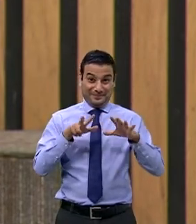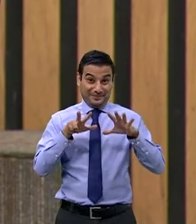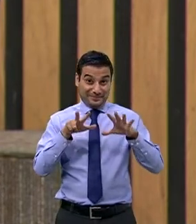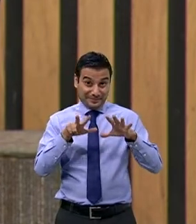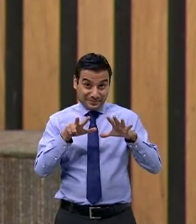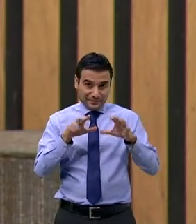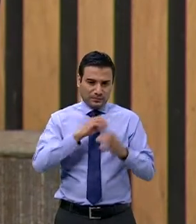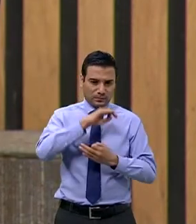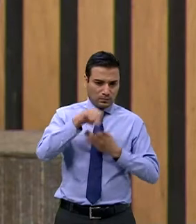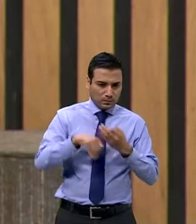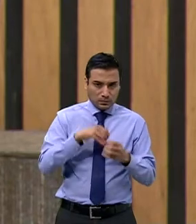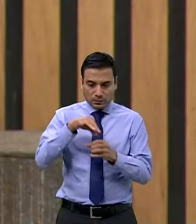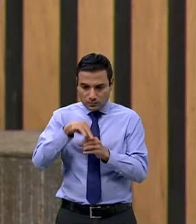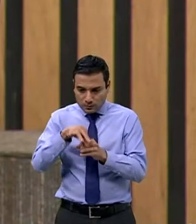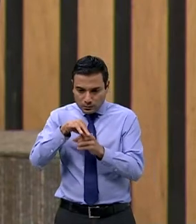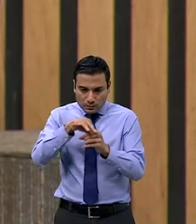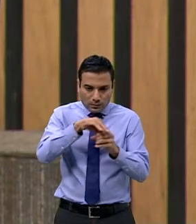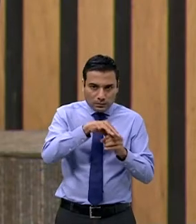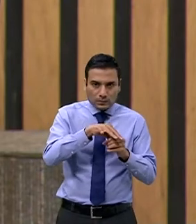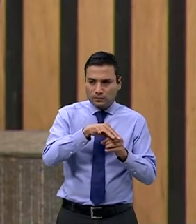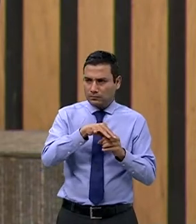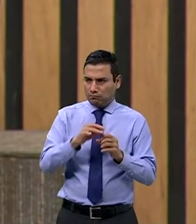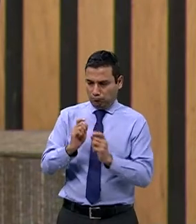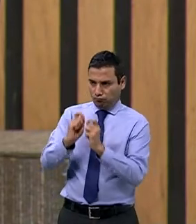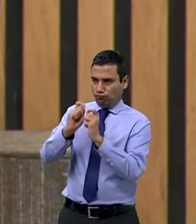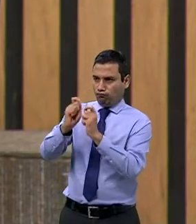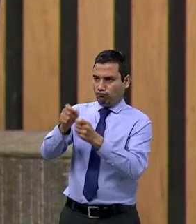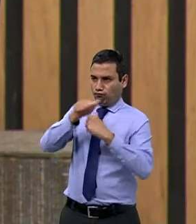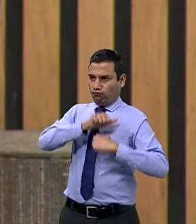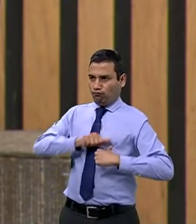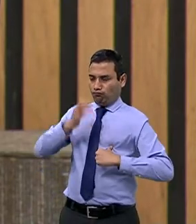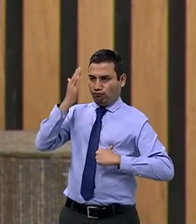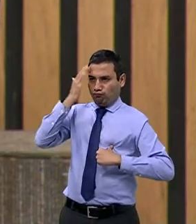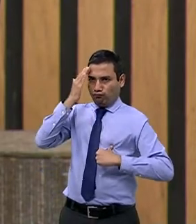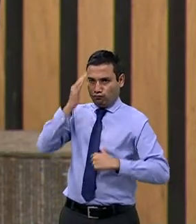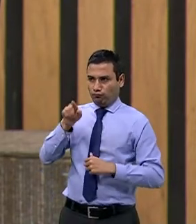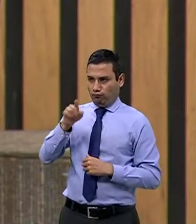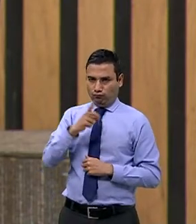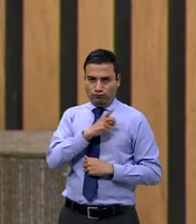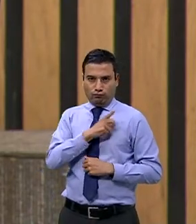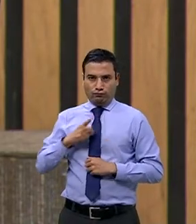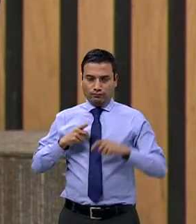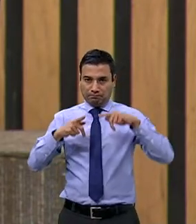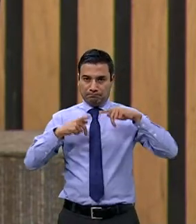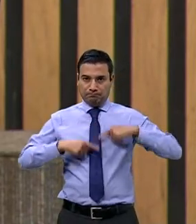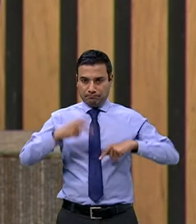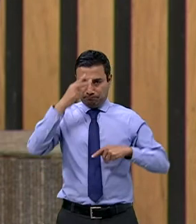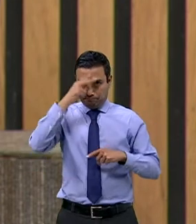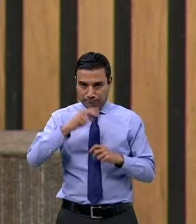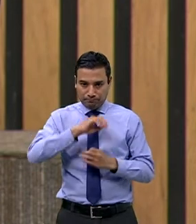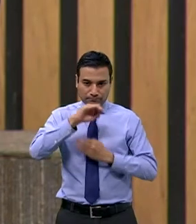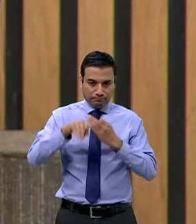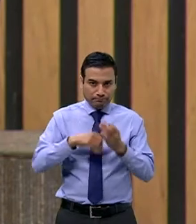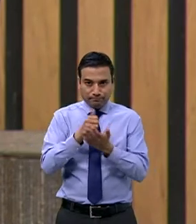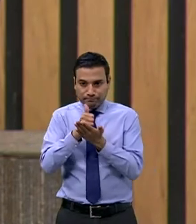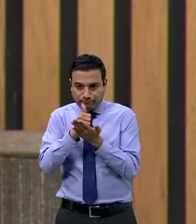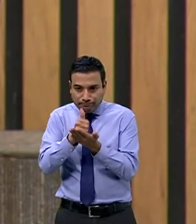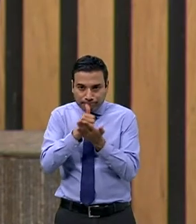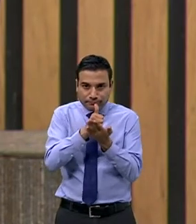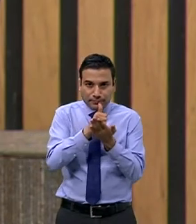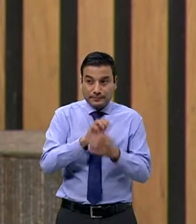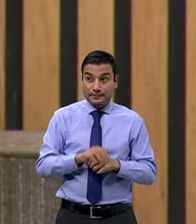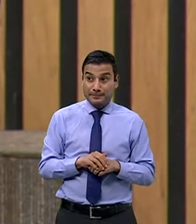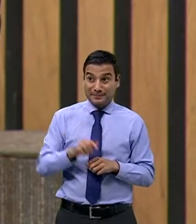gobernar para todos los mexicanos y lo que estamos viendo es que el ejercicio de